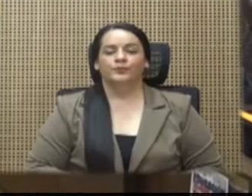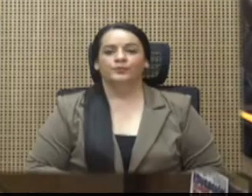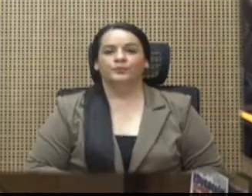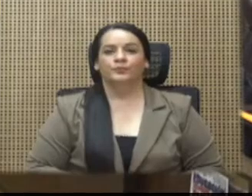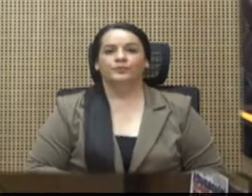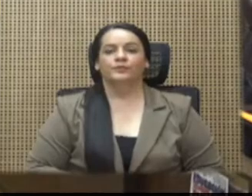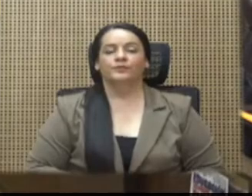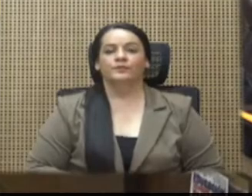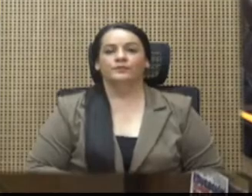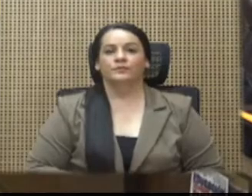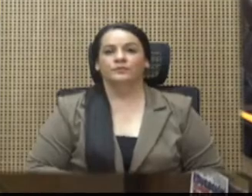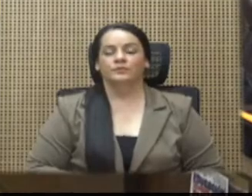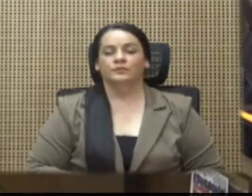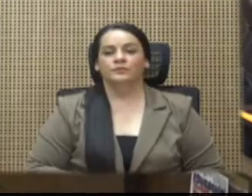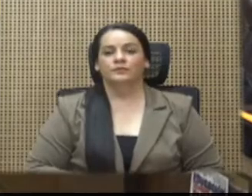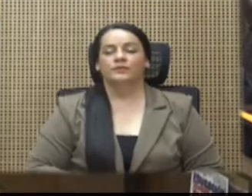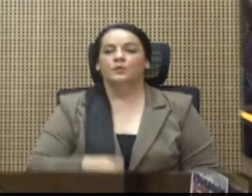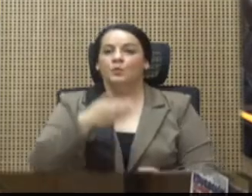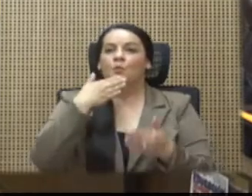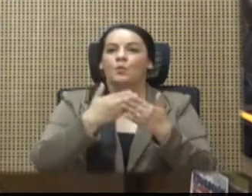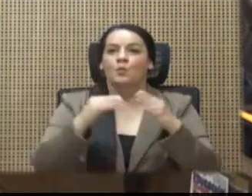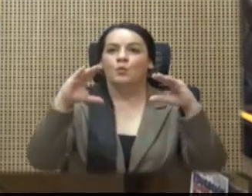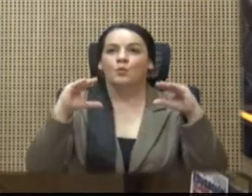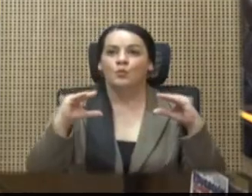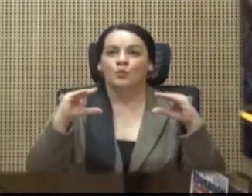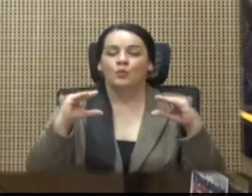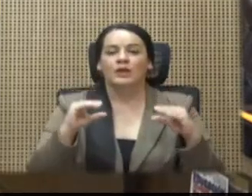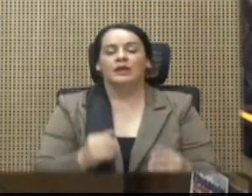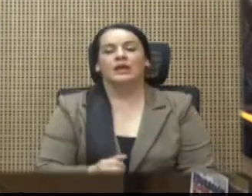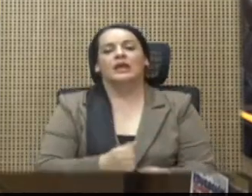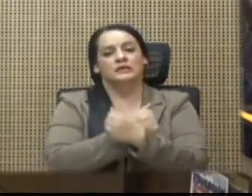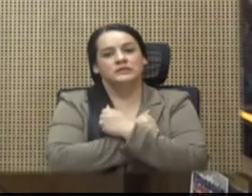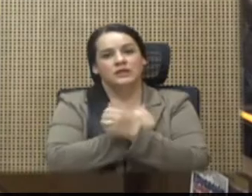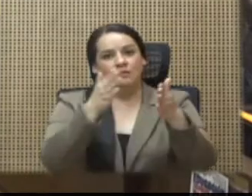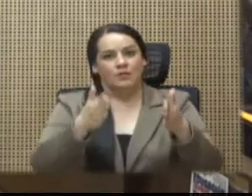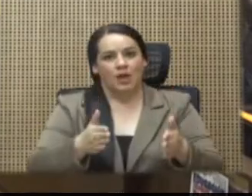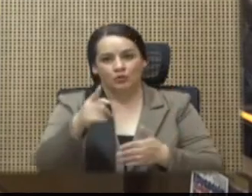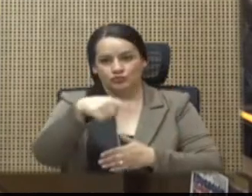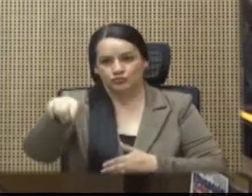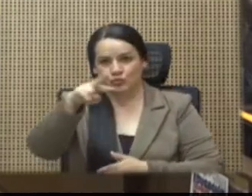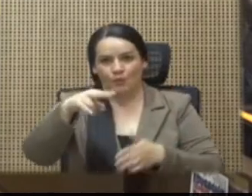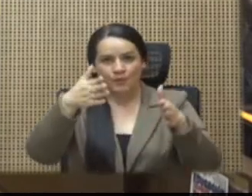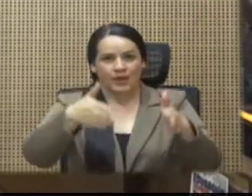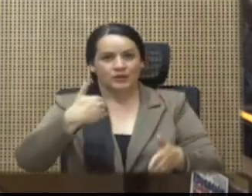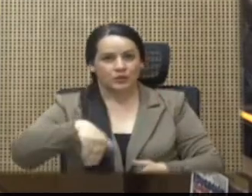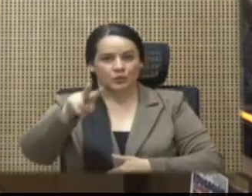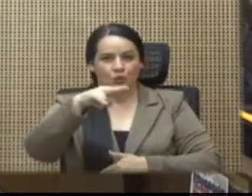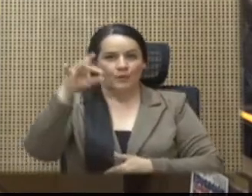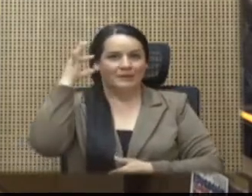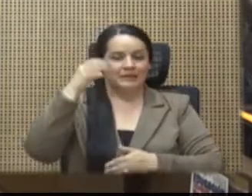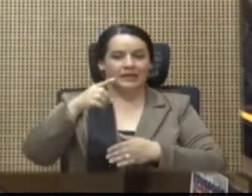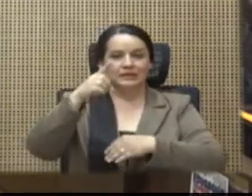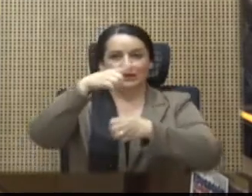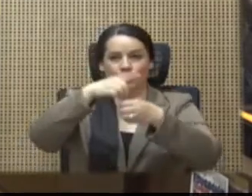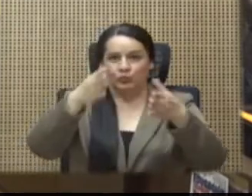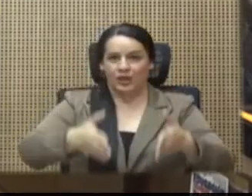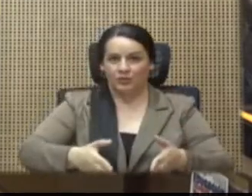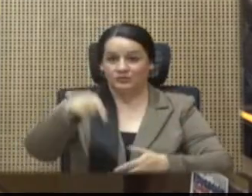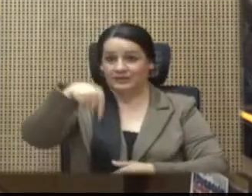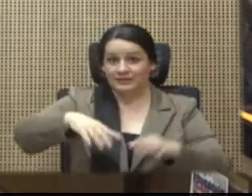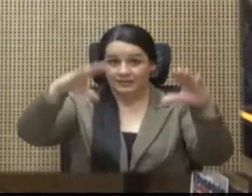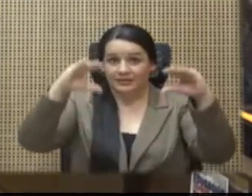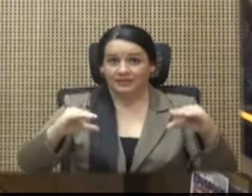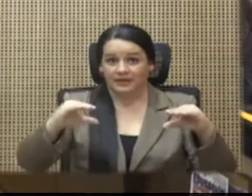Muy buenas tardes, estimados compañeros y compañeras diputadas. Esta tarde voy a hacer mi intervención sobre un